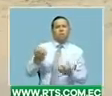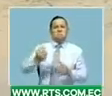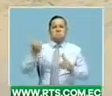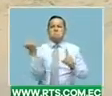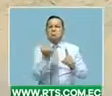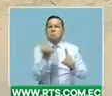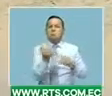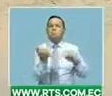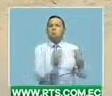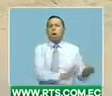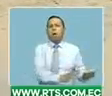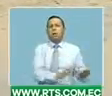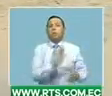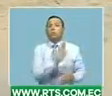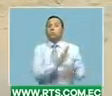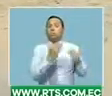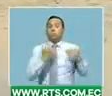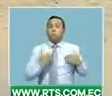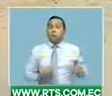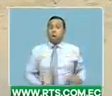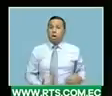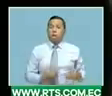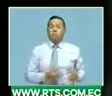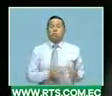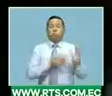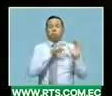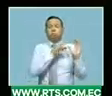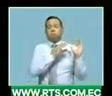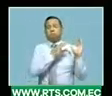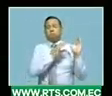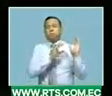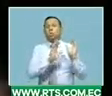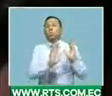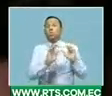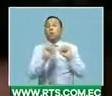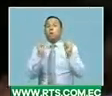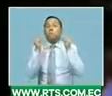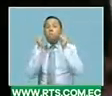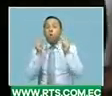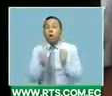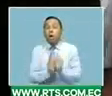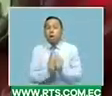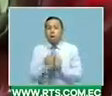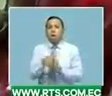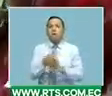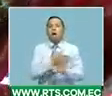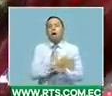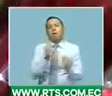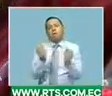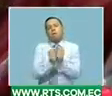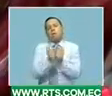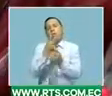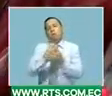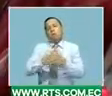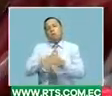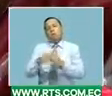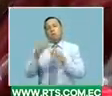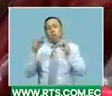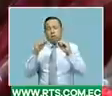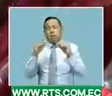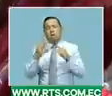de Leonidas Proaño en Montecristi, en la casa de su abuela, quien la crió durante 11 años. Ay, me destrozaba el corazón,